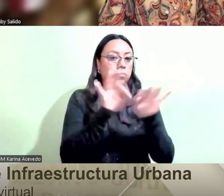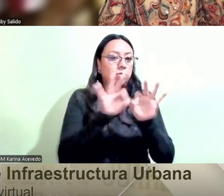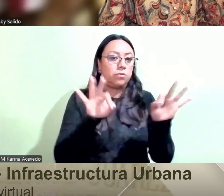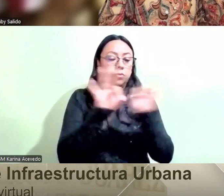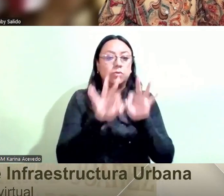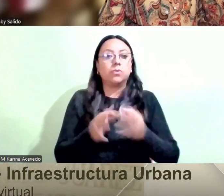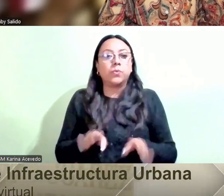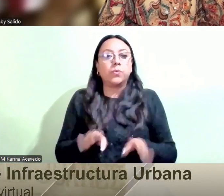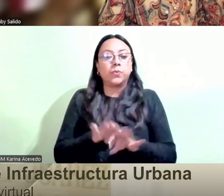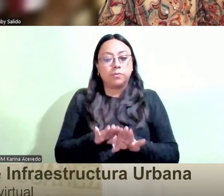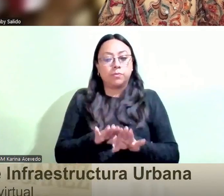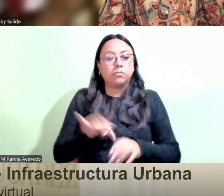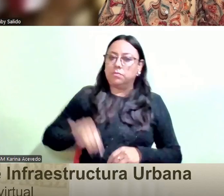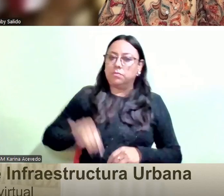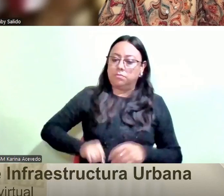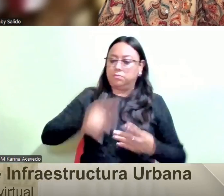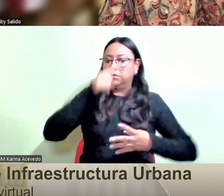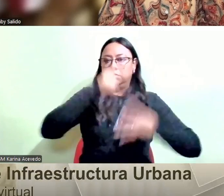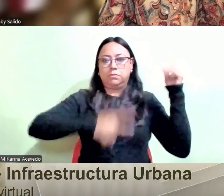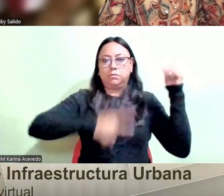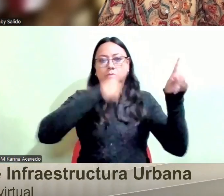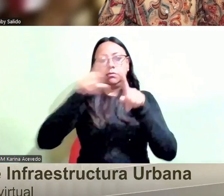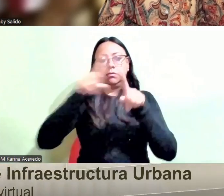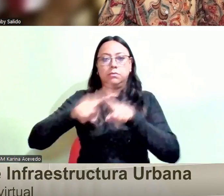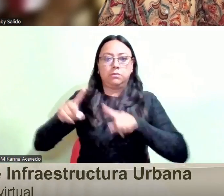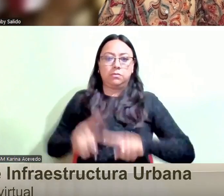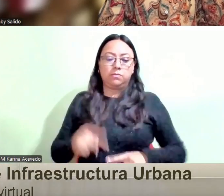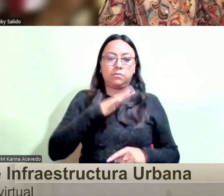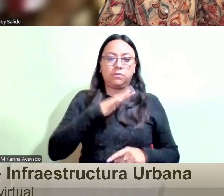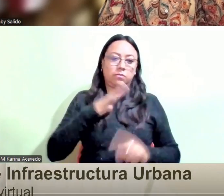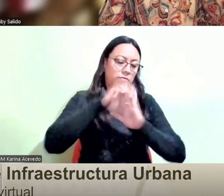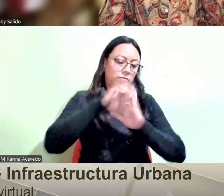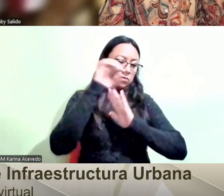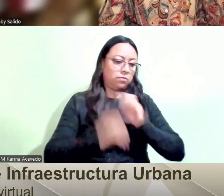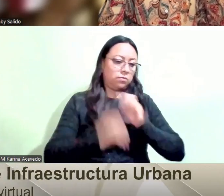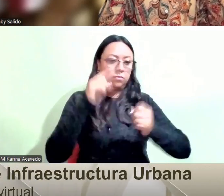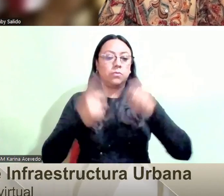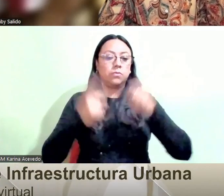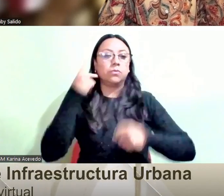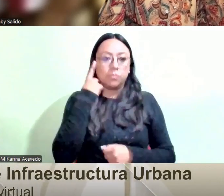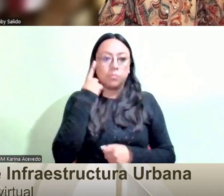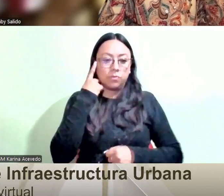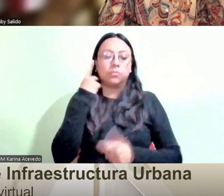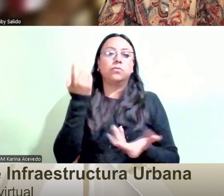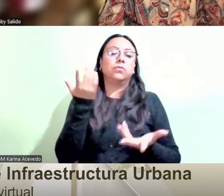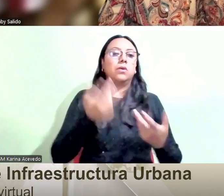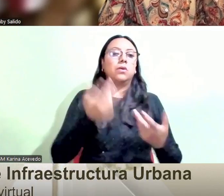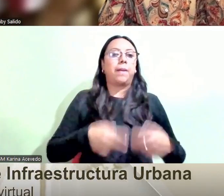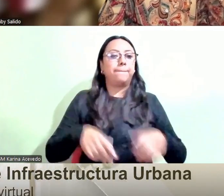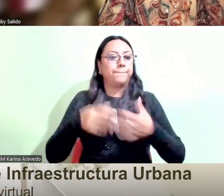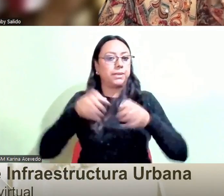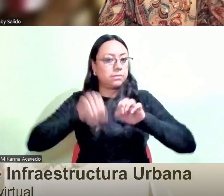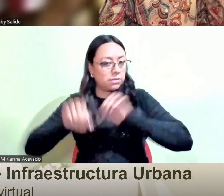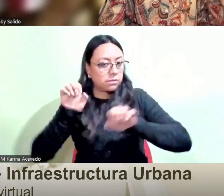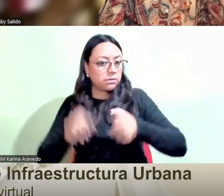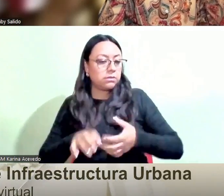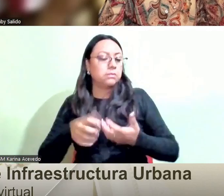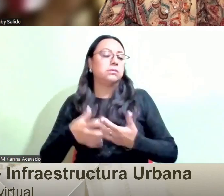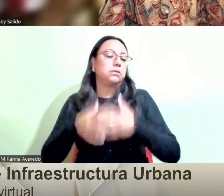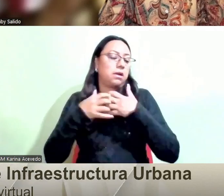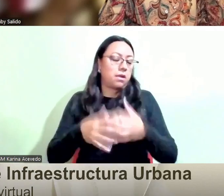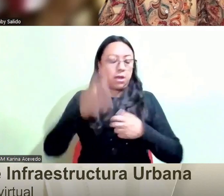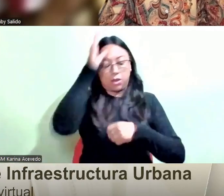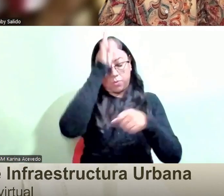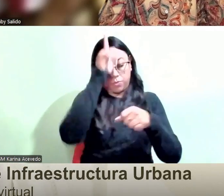de intereses, incluyendo los políticos, empresariales, académicos, culturales y de interés público en